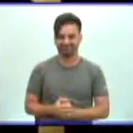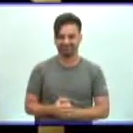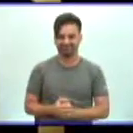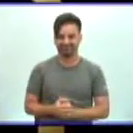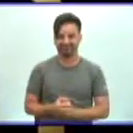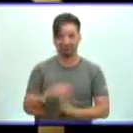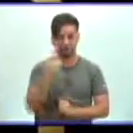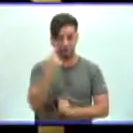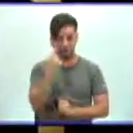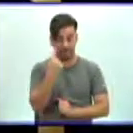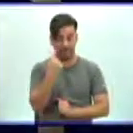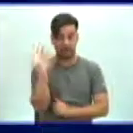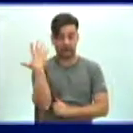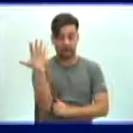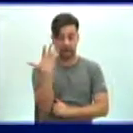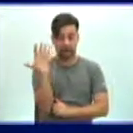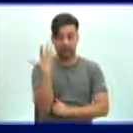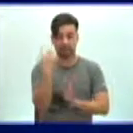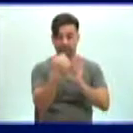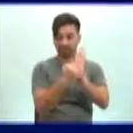clima o alguno de ellos.